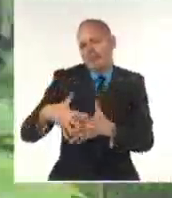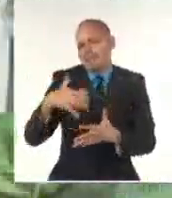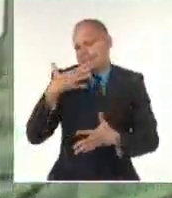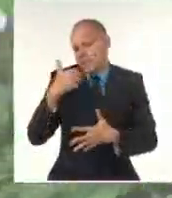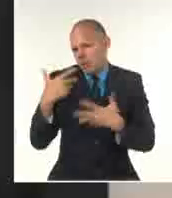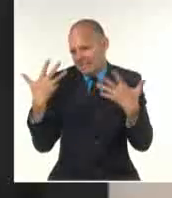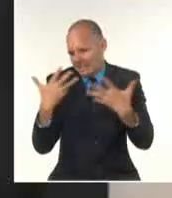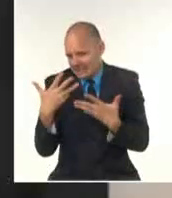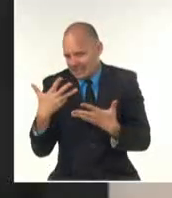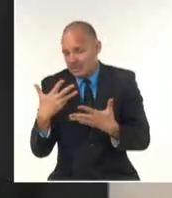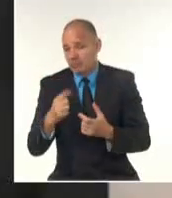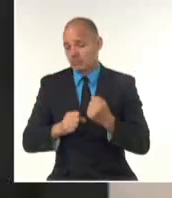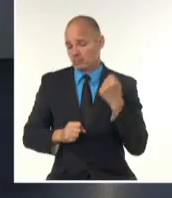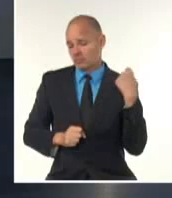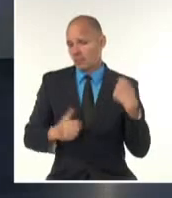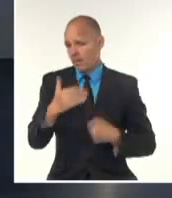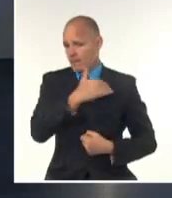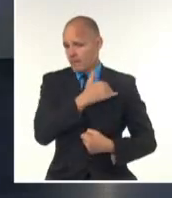de ambos países.